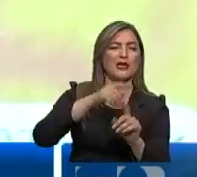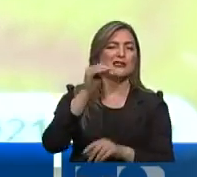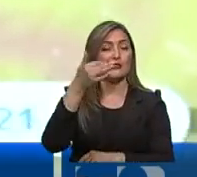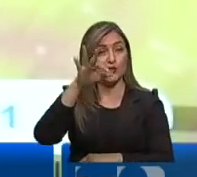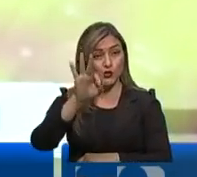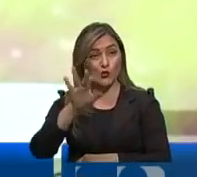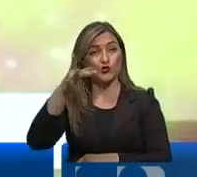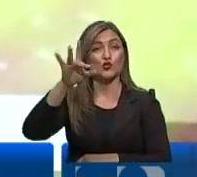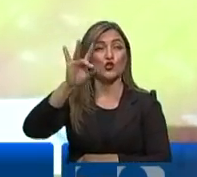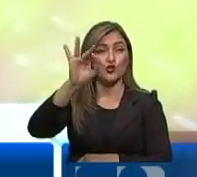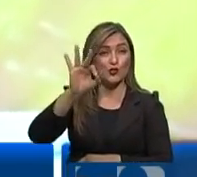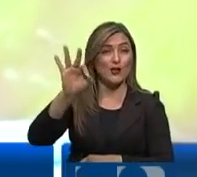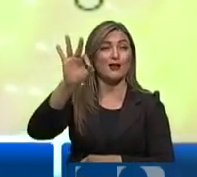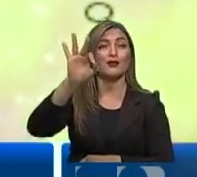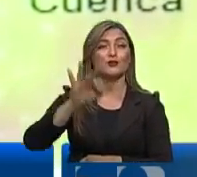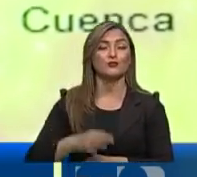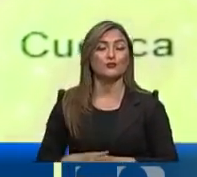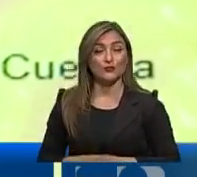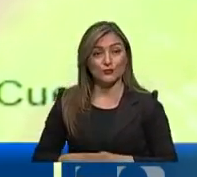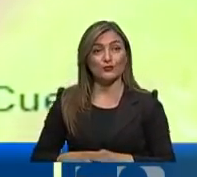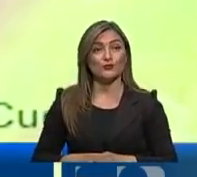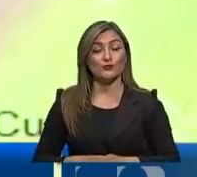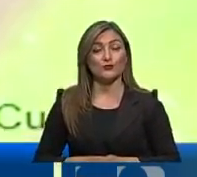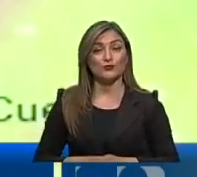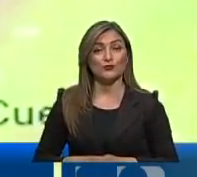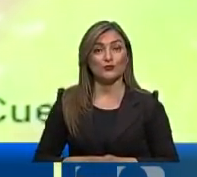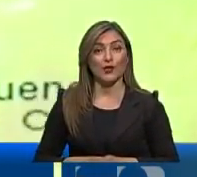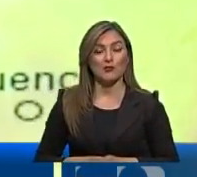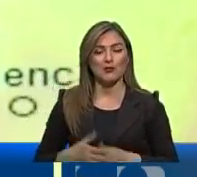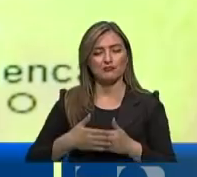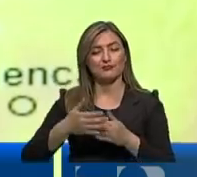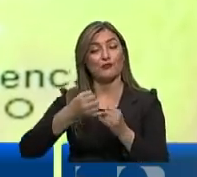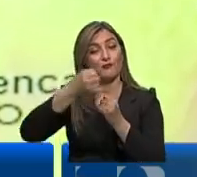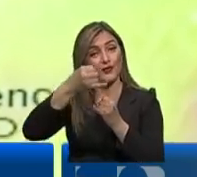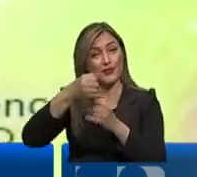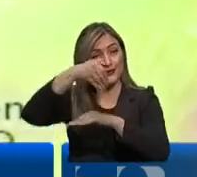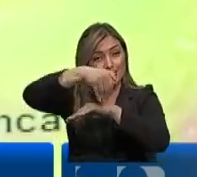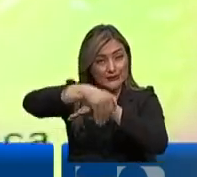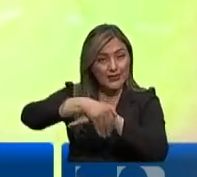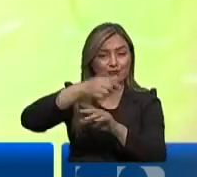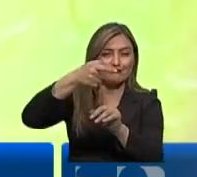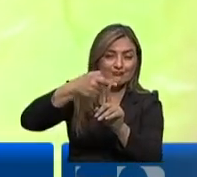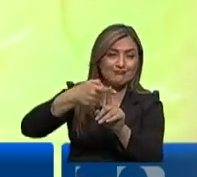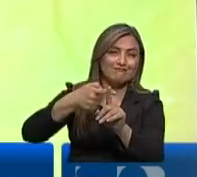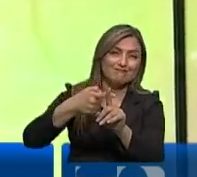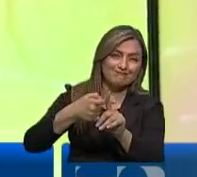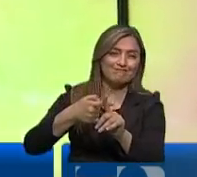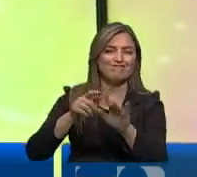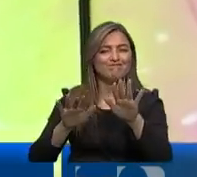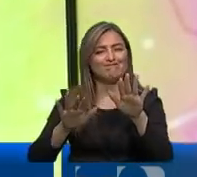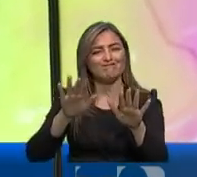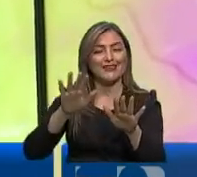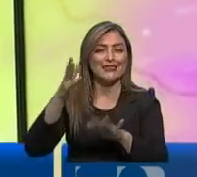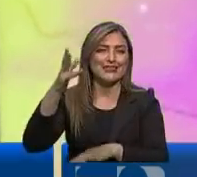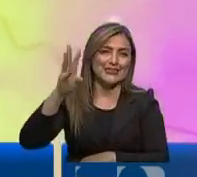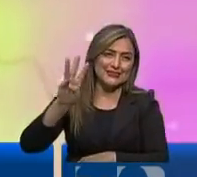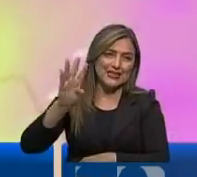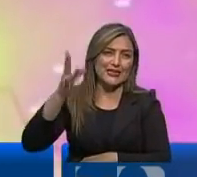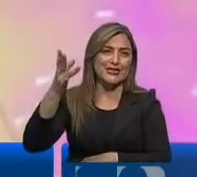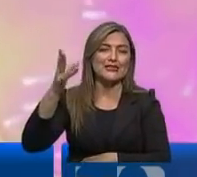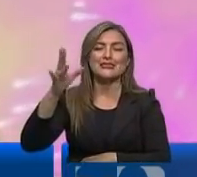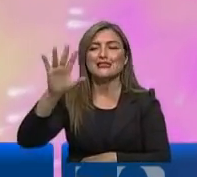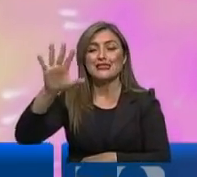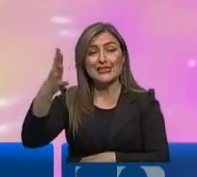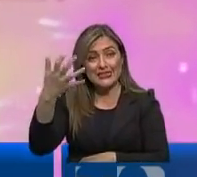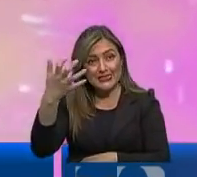grados centígrados. Sin embargo, al transcurrir la hora del partido, al finalizar la tarde, las temperaturas ya se podrían presentar entre los 16 y 15